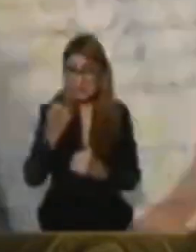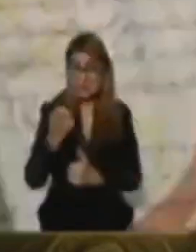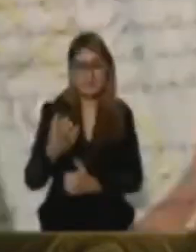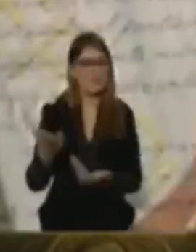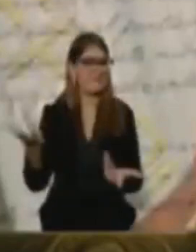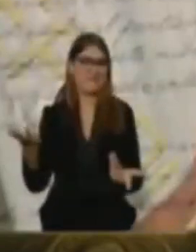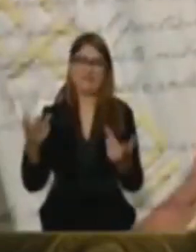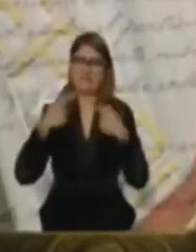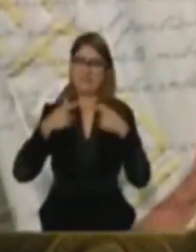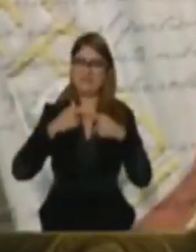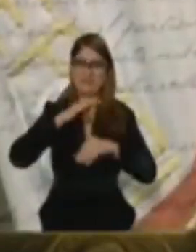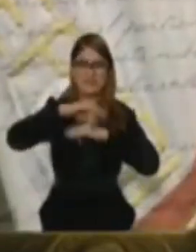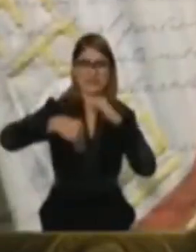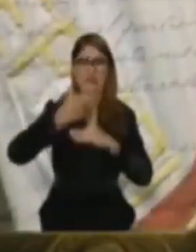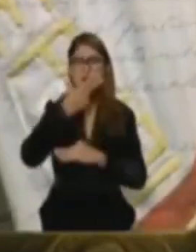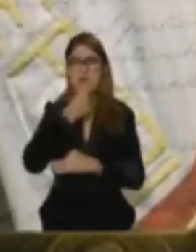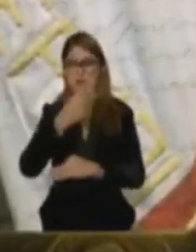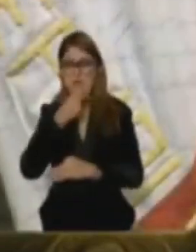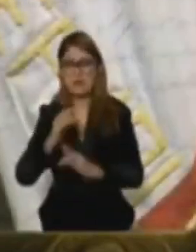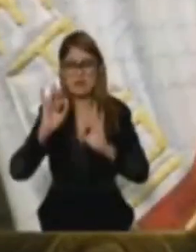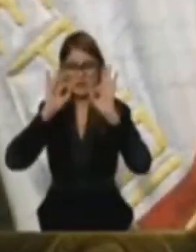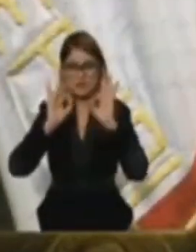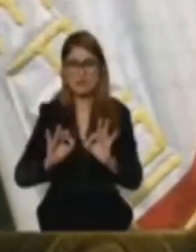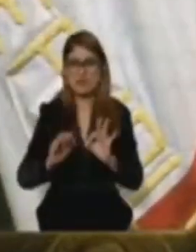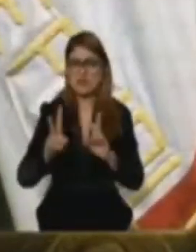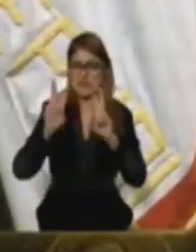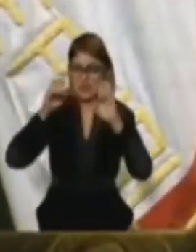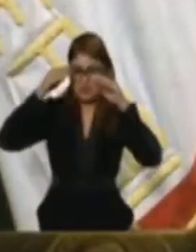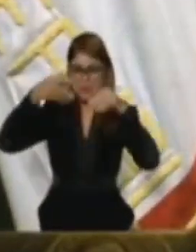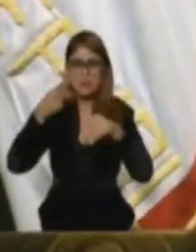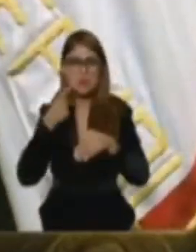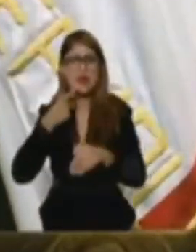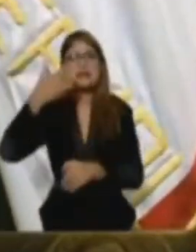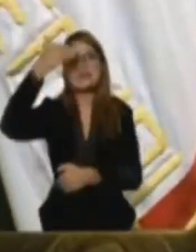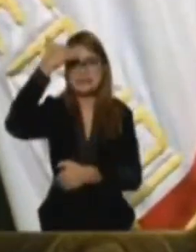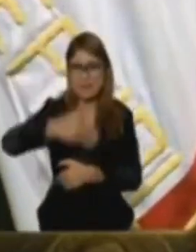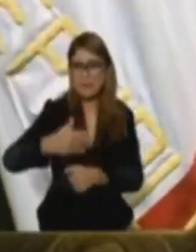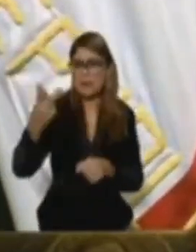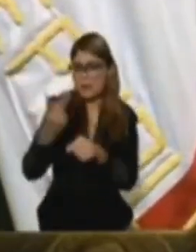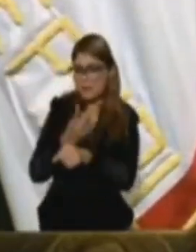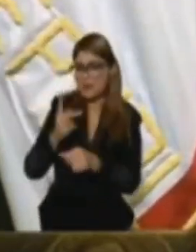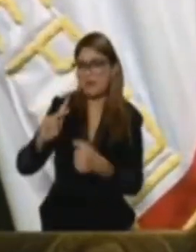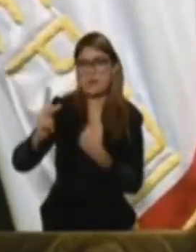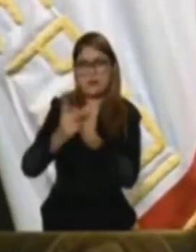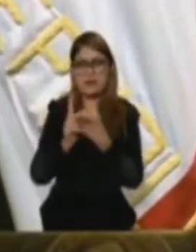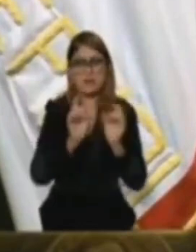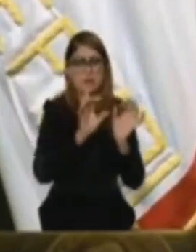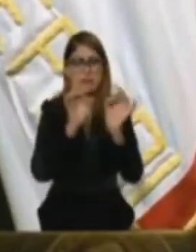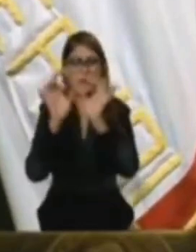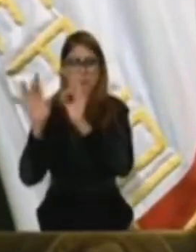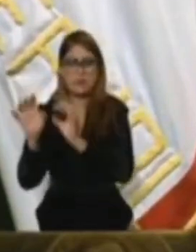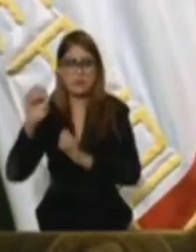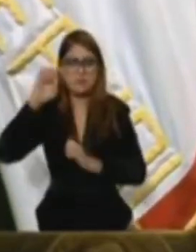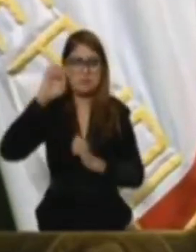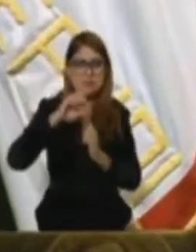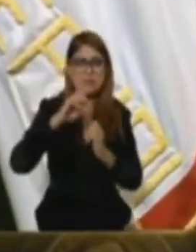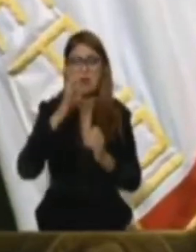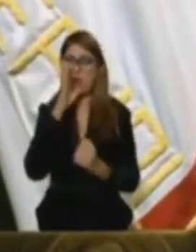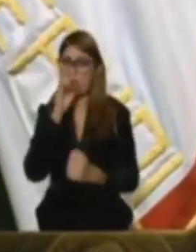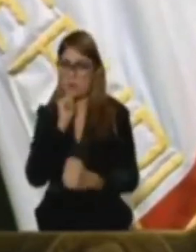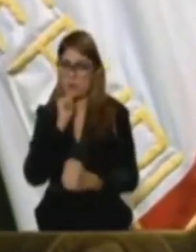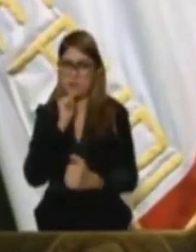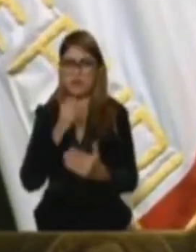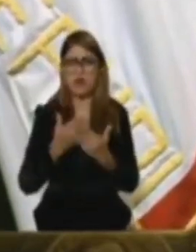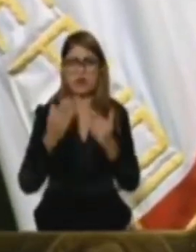ilustrados, que se ocupan en política, que están al corriente de los sucesos del país y que no pueden ser engañados sobre el particular.